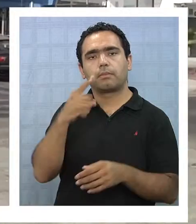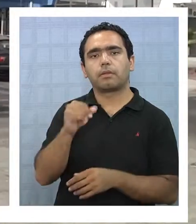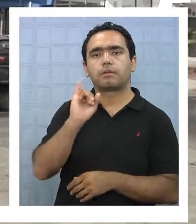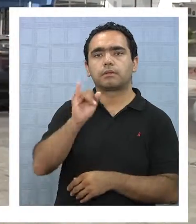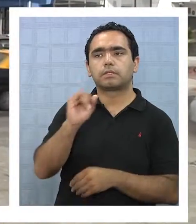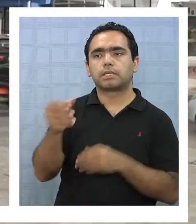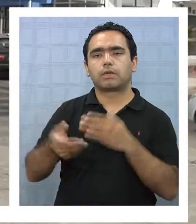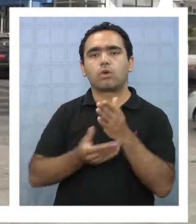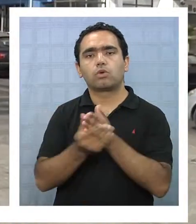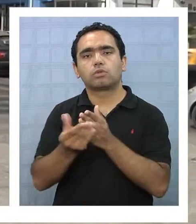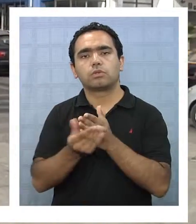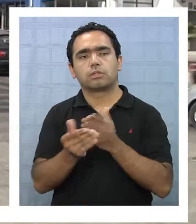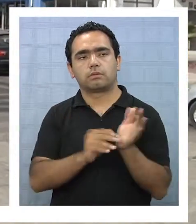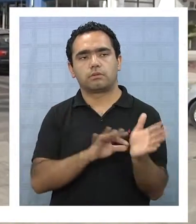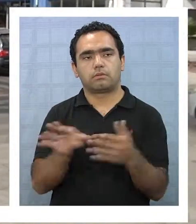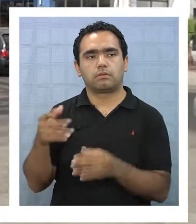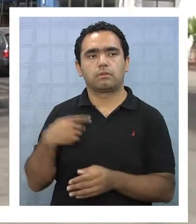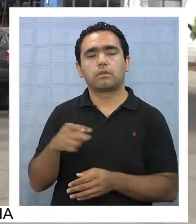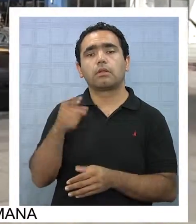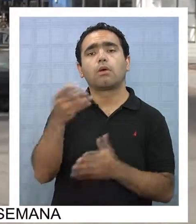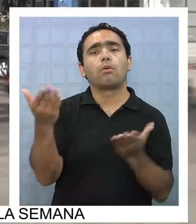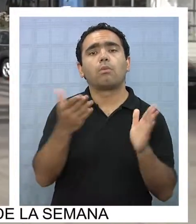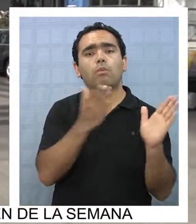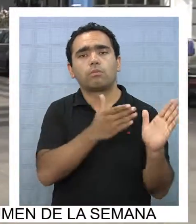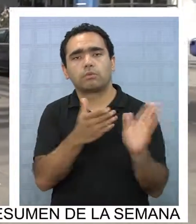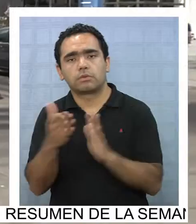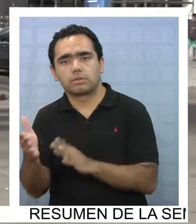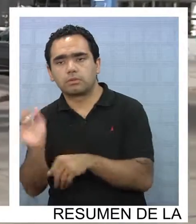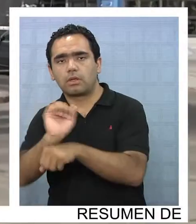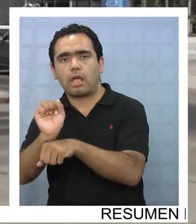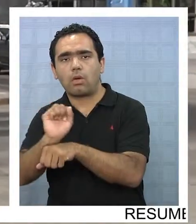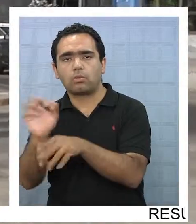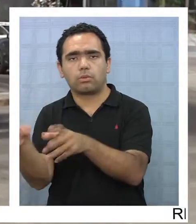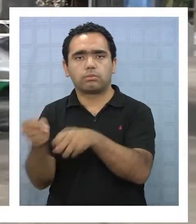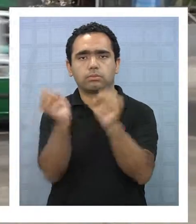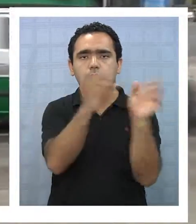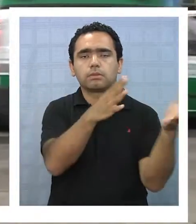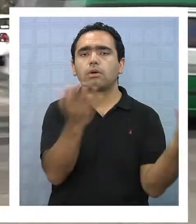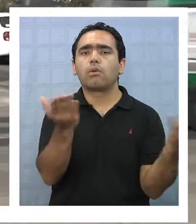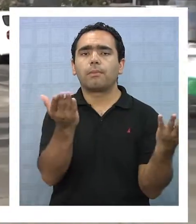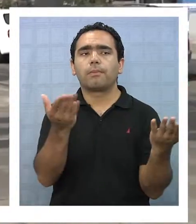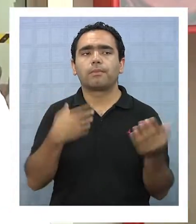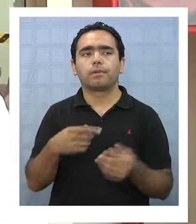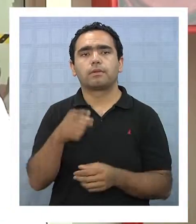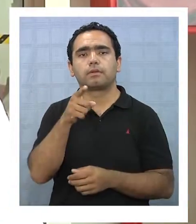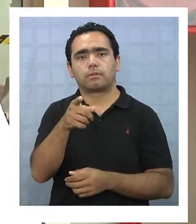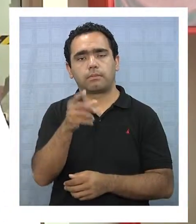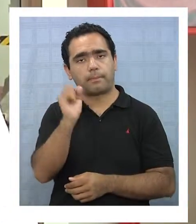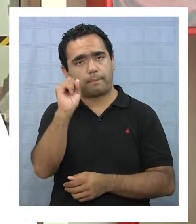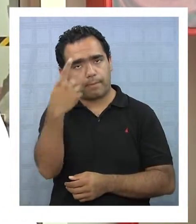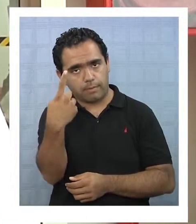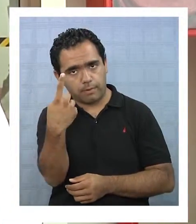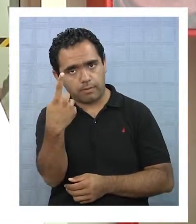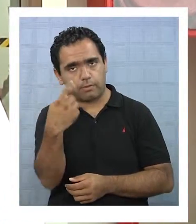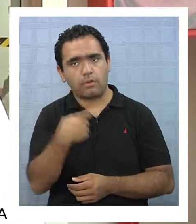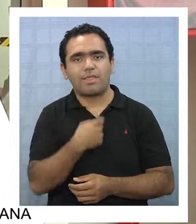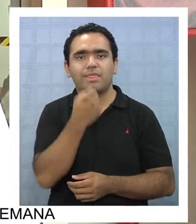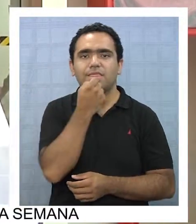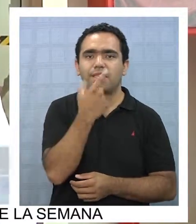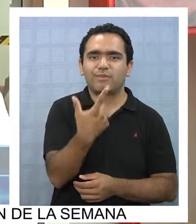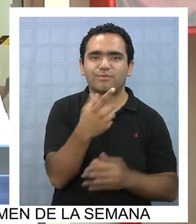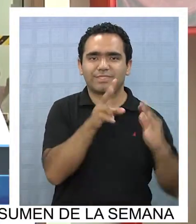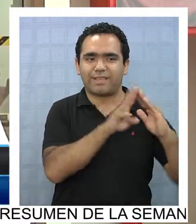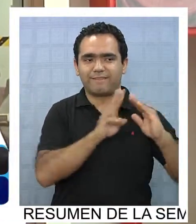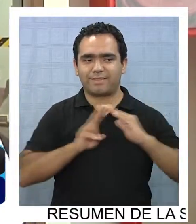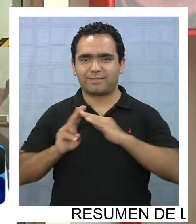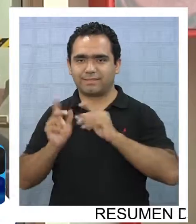pero sí a nivel de consejo. El procedimiento para retirar estos vehículos tiene que ver con la denuncia que hagan los